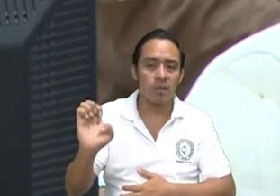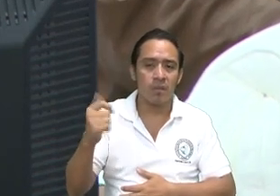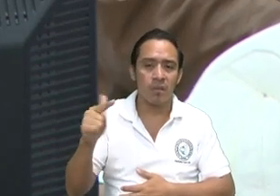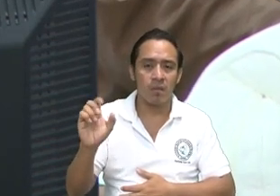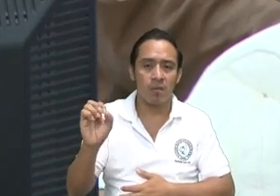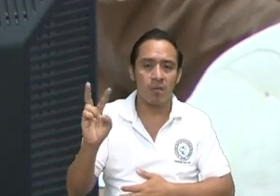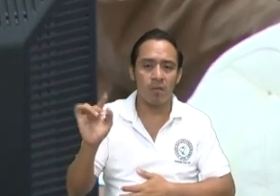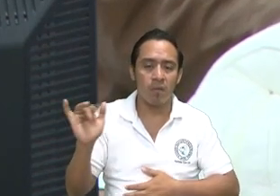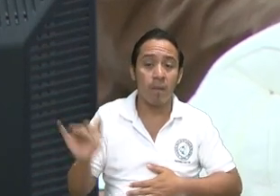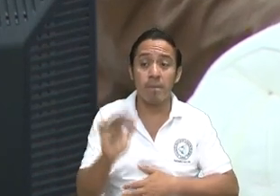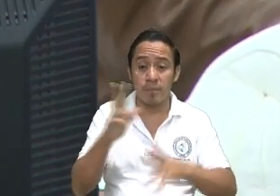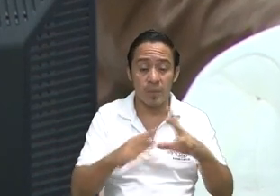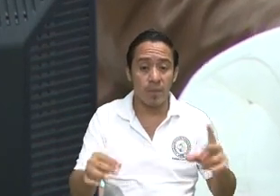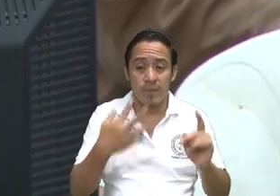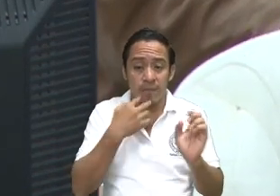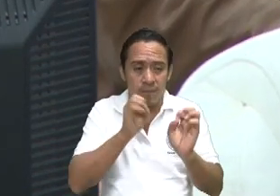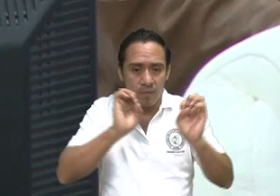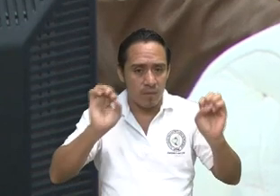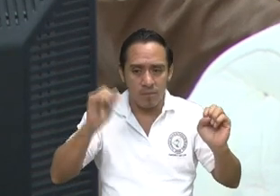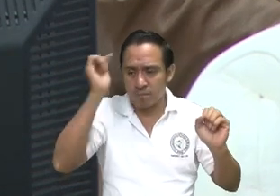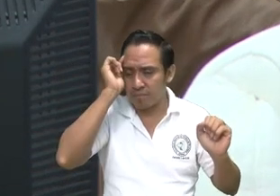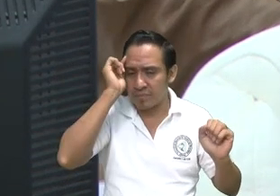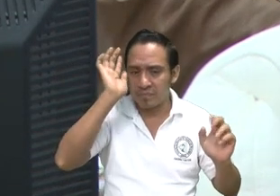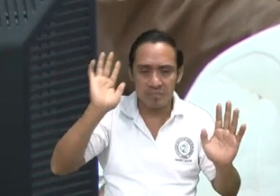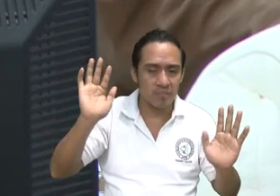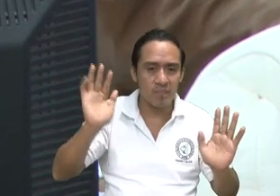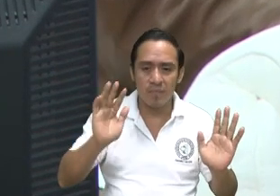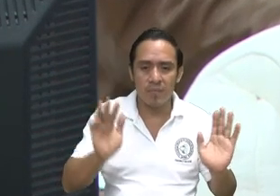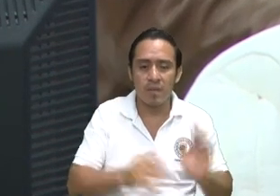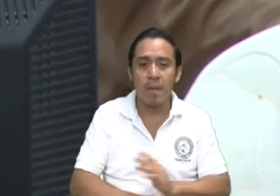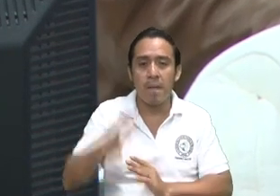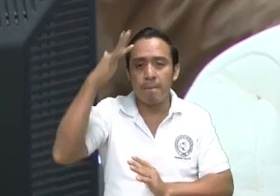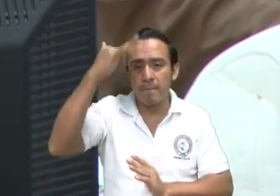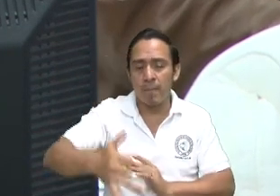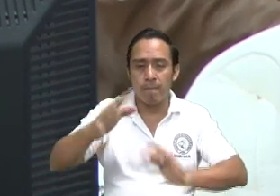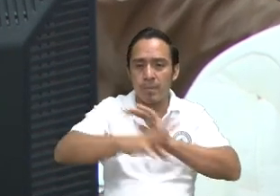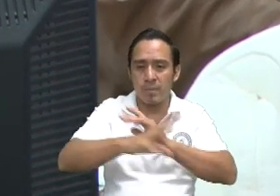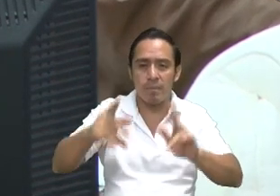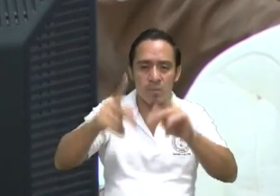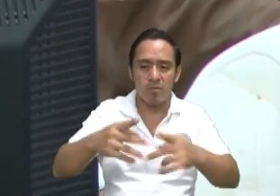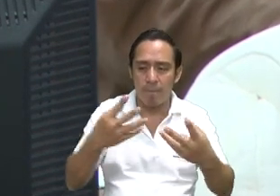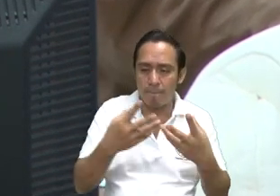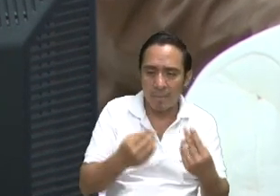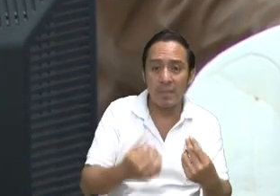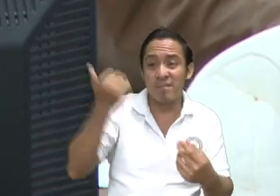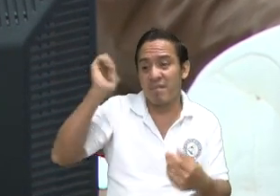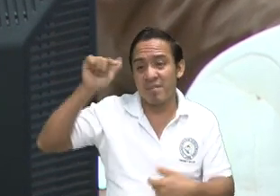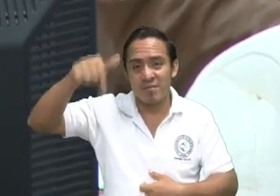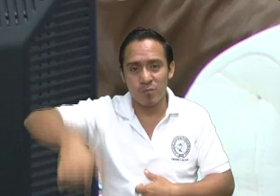sin pensar en el delito, sin pensar en el delito de la alta traición de los cobardes de ayer y de